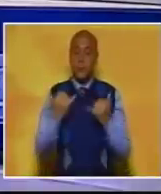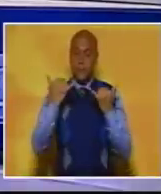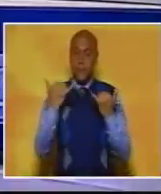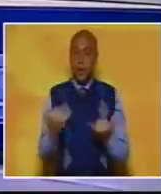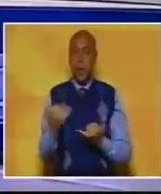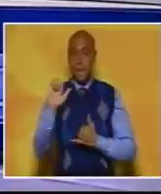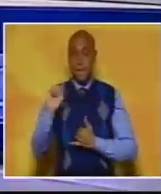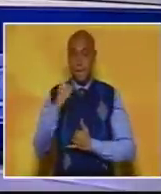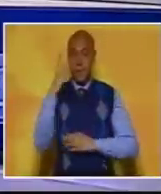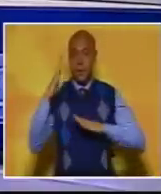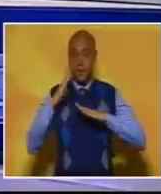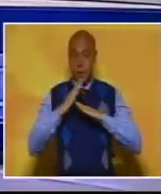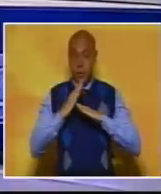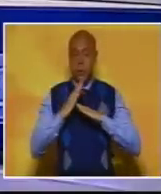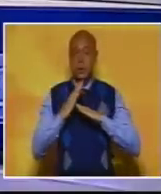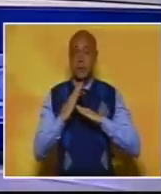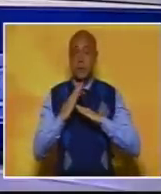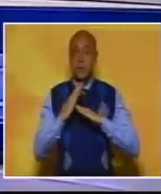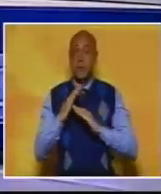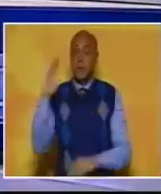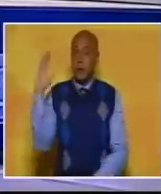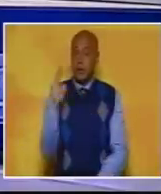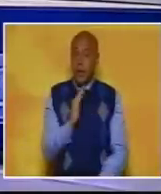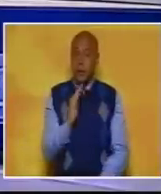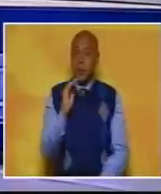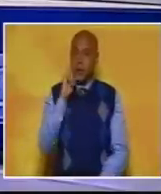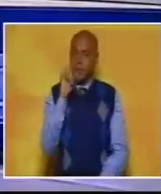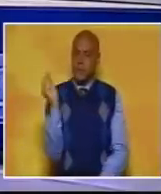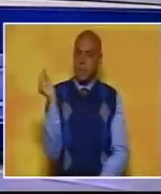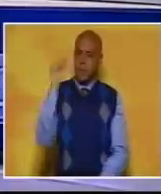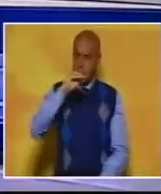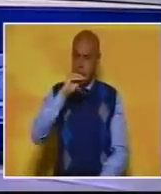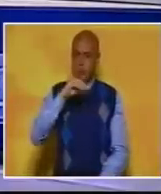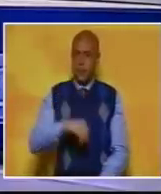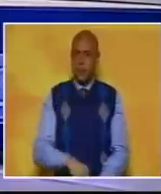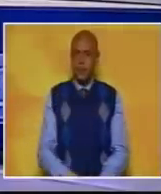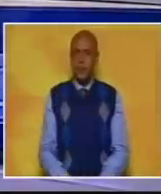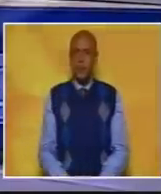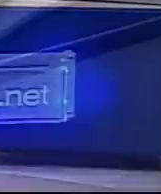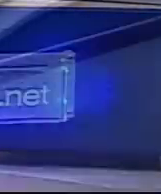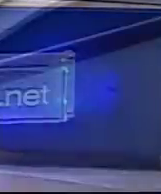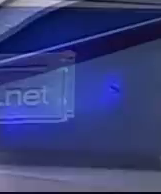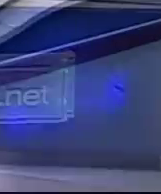Amigos, momento de hacer nuestra primera pausa. Al regreso venimos con más información.